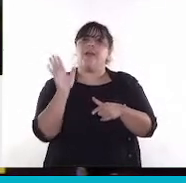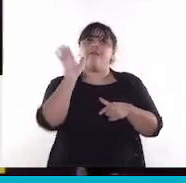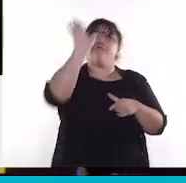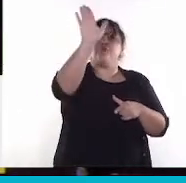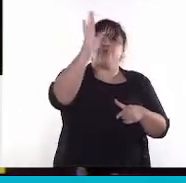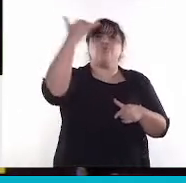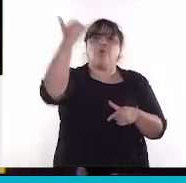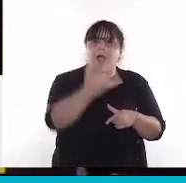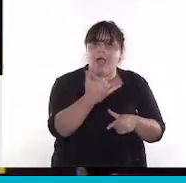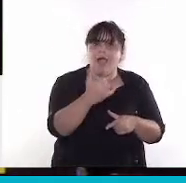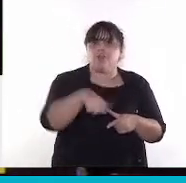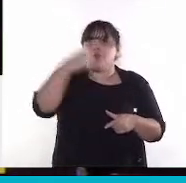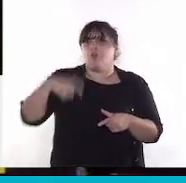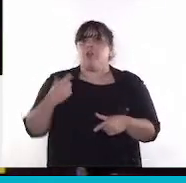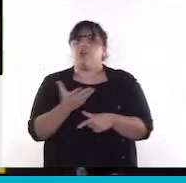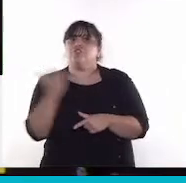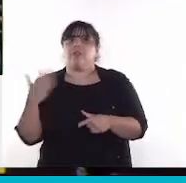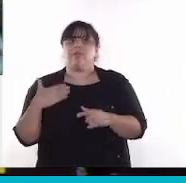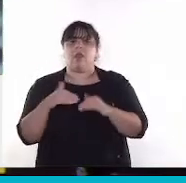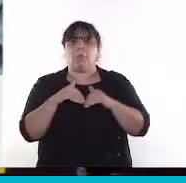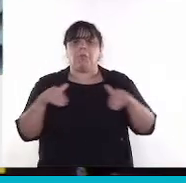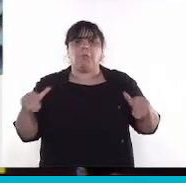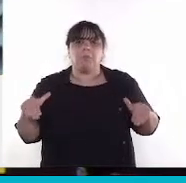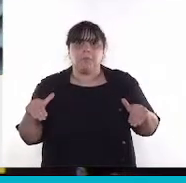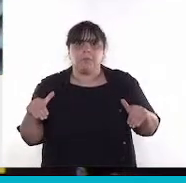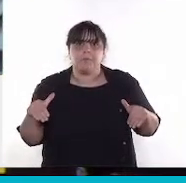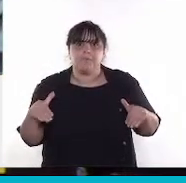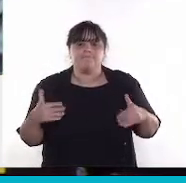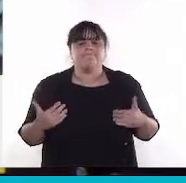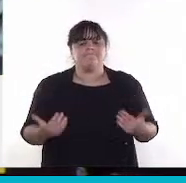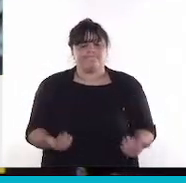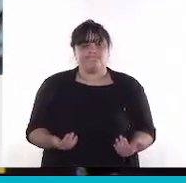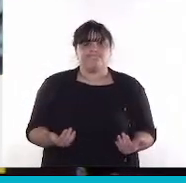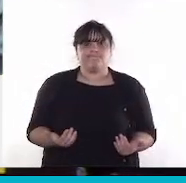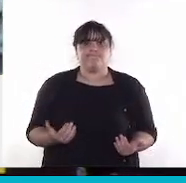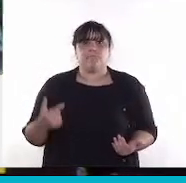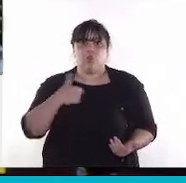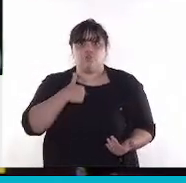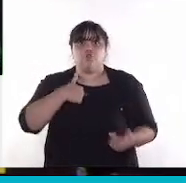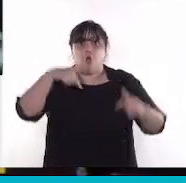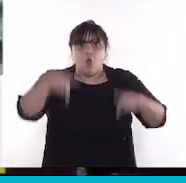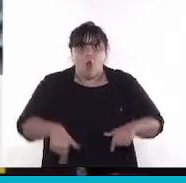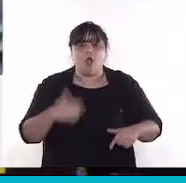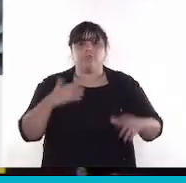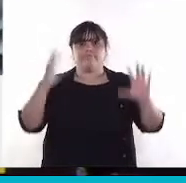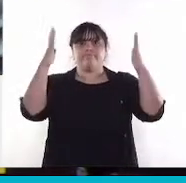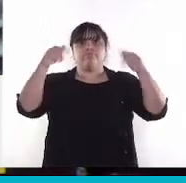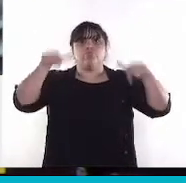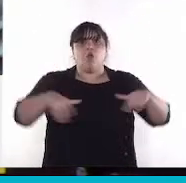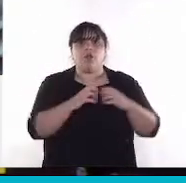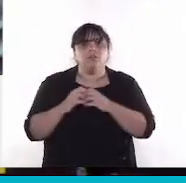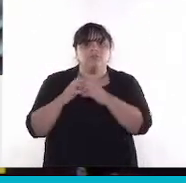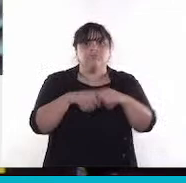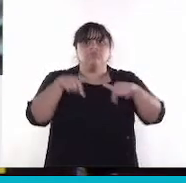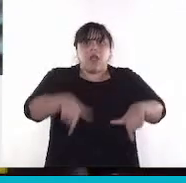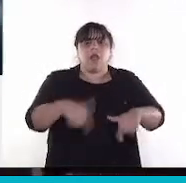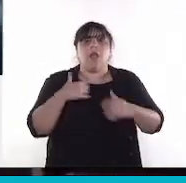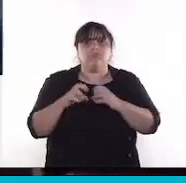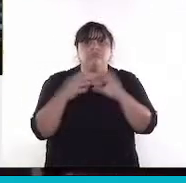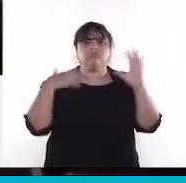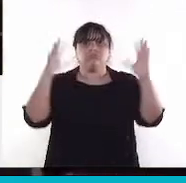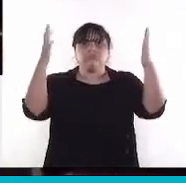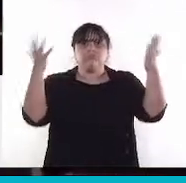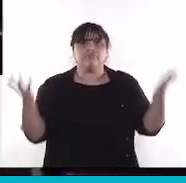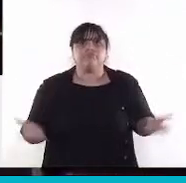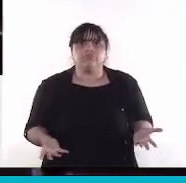sociedad estancada. Por eso yo celebro lo que hoy hemos hecho acá. Y celebro